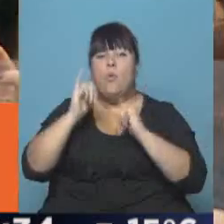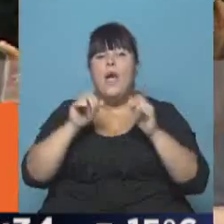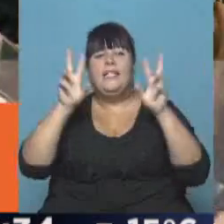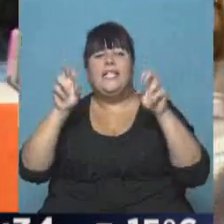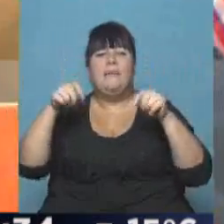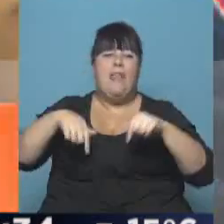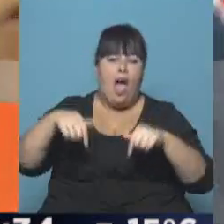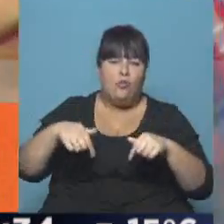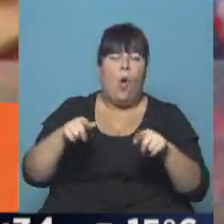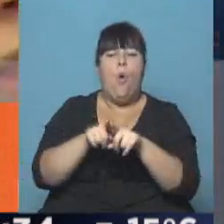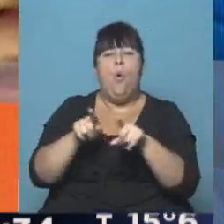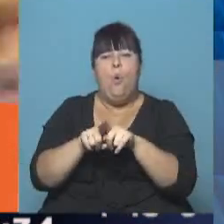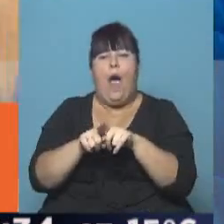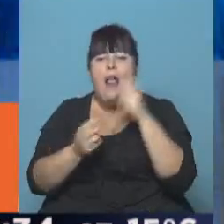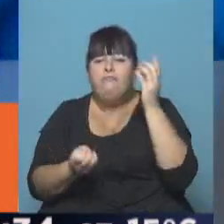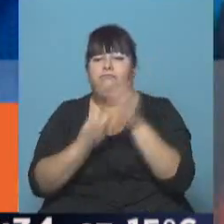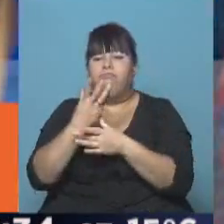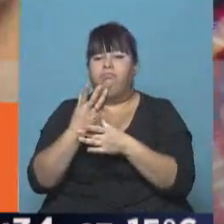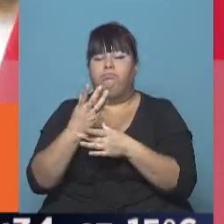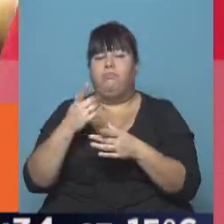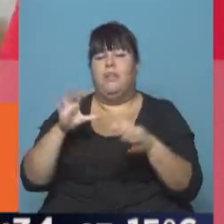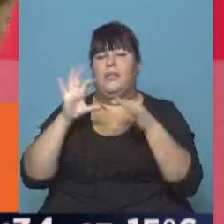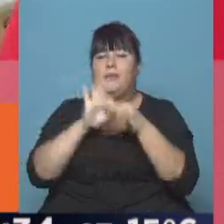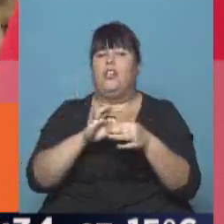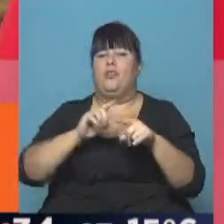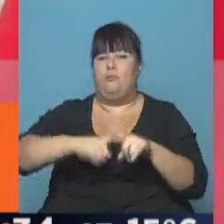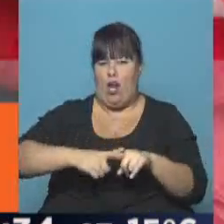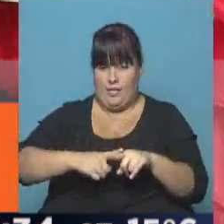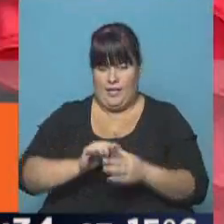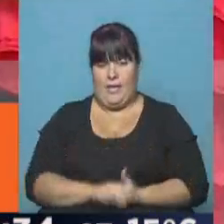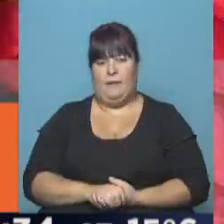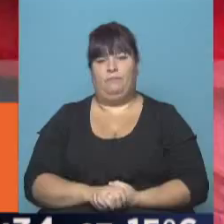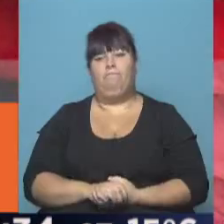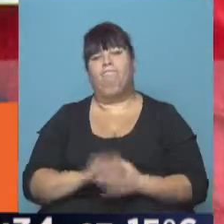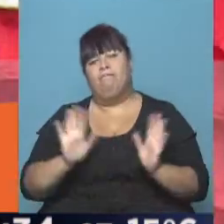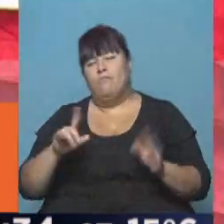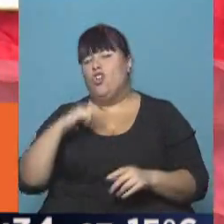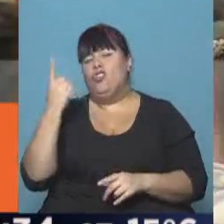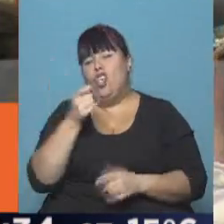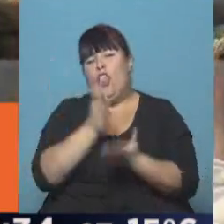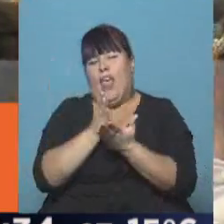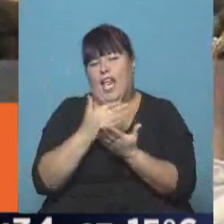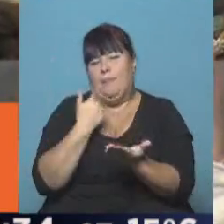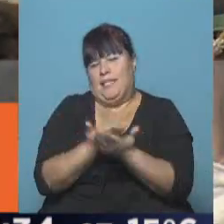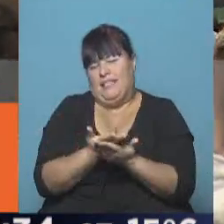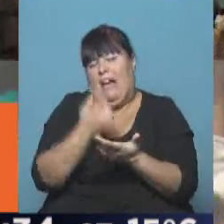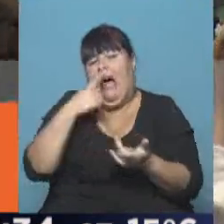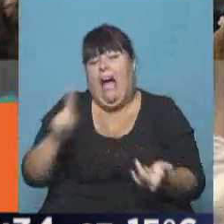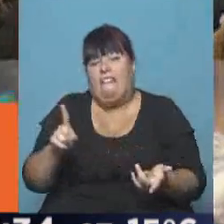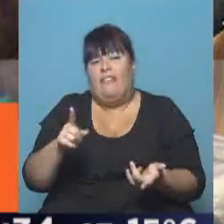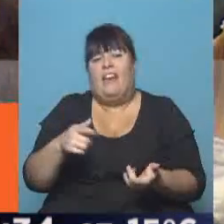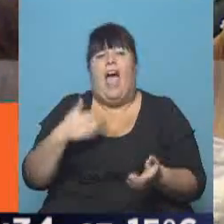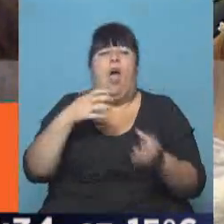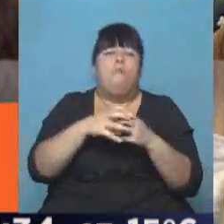de actualidad, como la conformación de las alianzas políticas. Mira, todos tienen derecho a presentarse. Al fin y al cabo, más allá